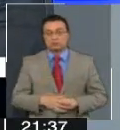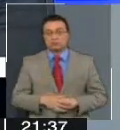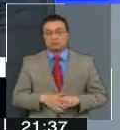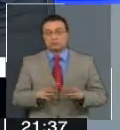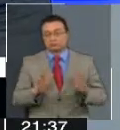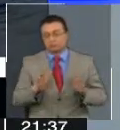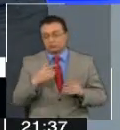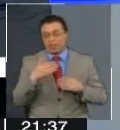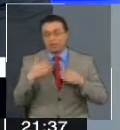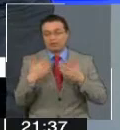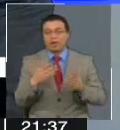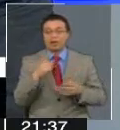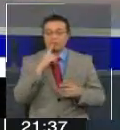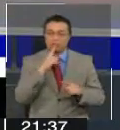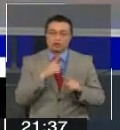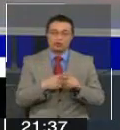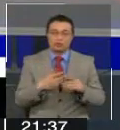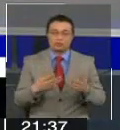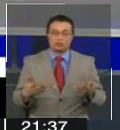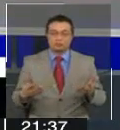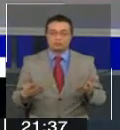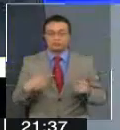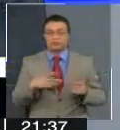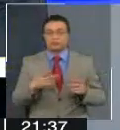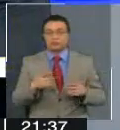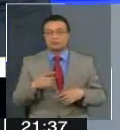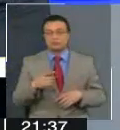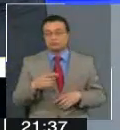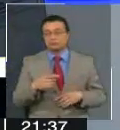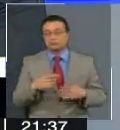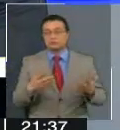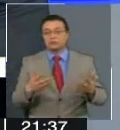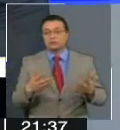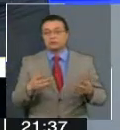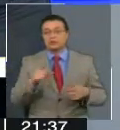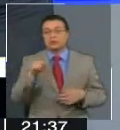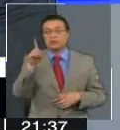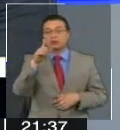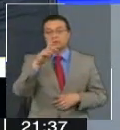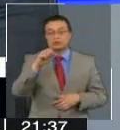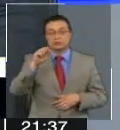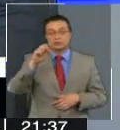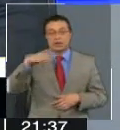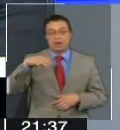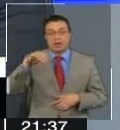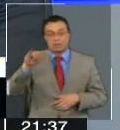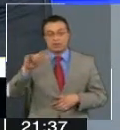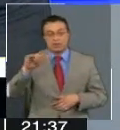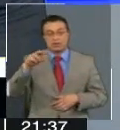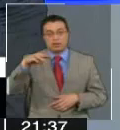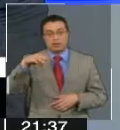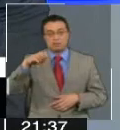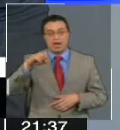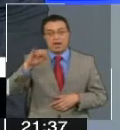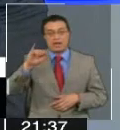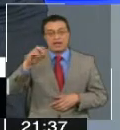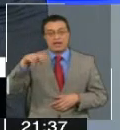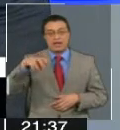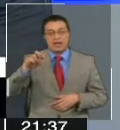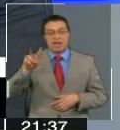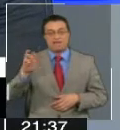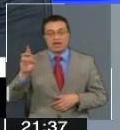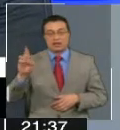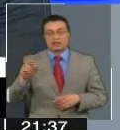No quisiera nombres, pero... No, por favor, o sea, usted me está diciendo quién. Sami Mainemer. ¿Sami? Sami Mainemer. Mainemer.